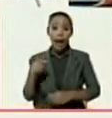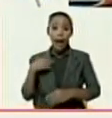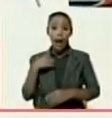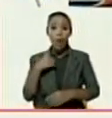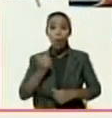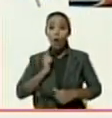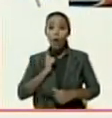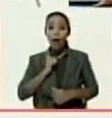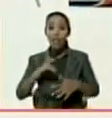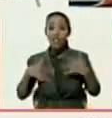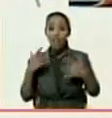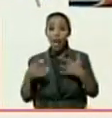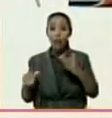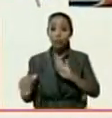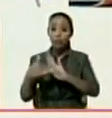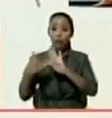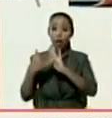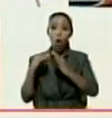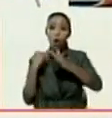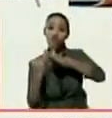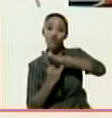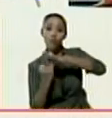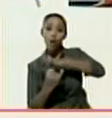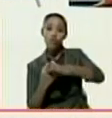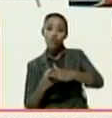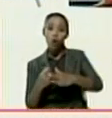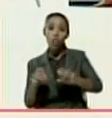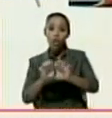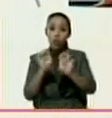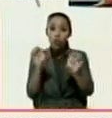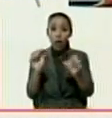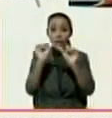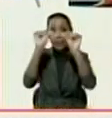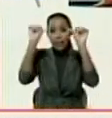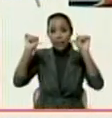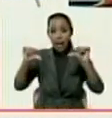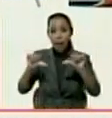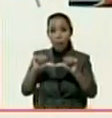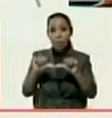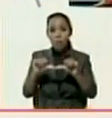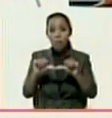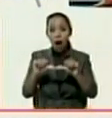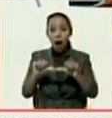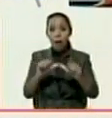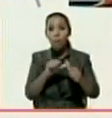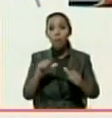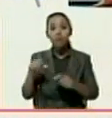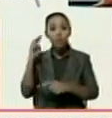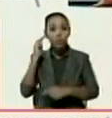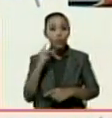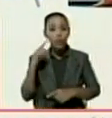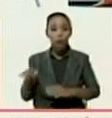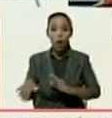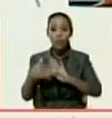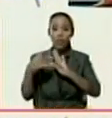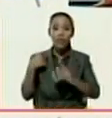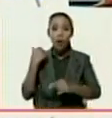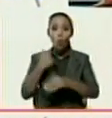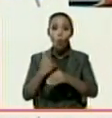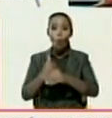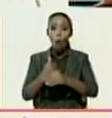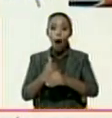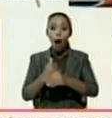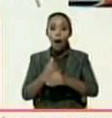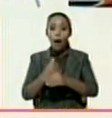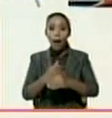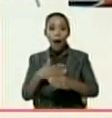contra la estructura y los instrumentos de educación del sistema bolivariano son actos también que atentan contra la educación de los niños y niñas y adolescentes